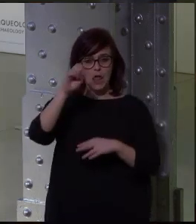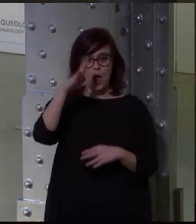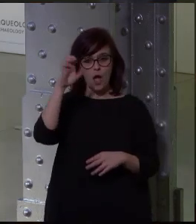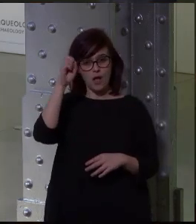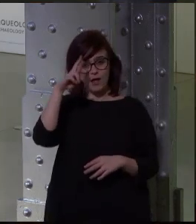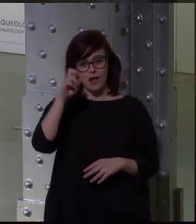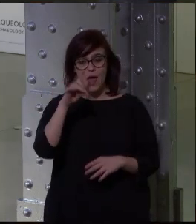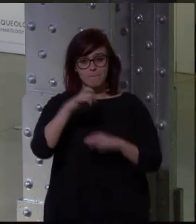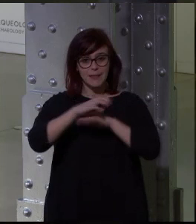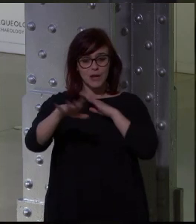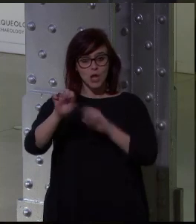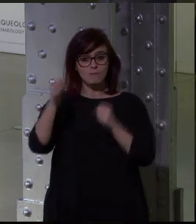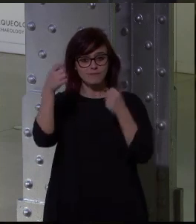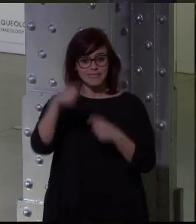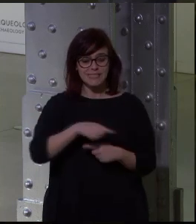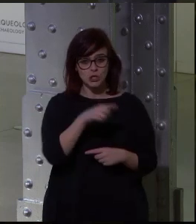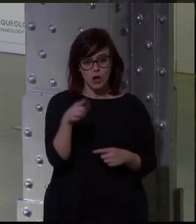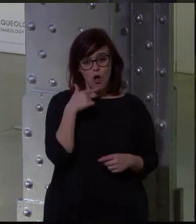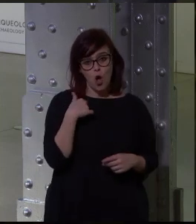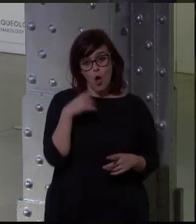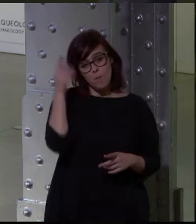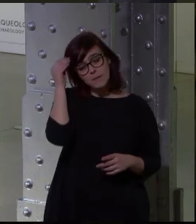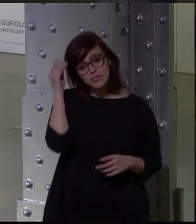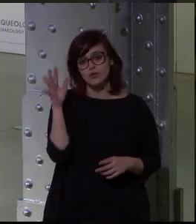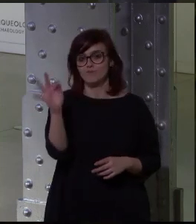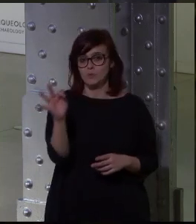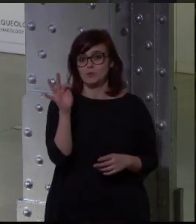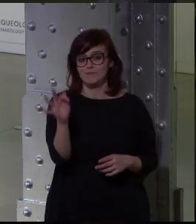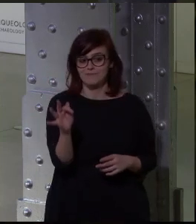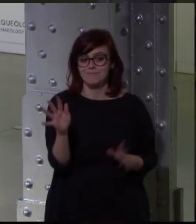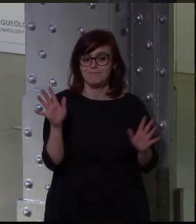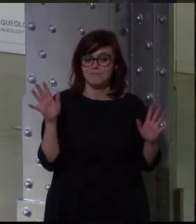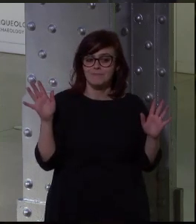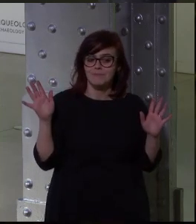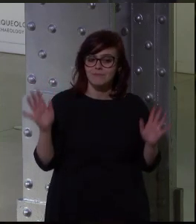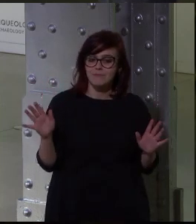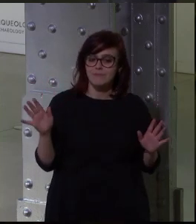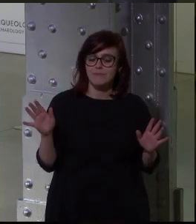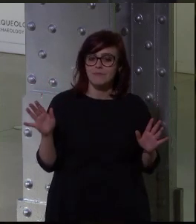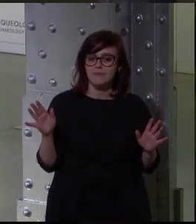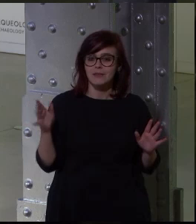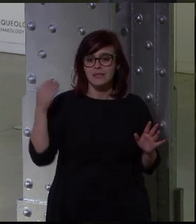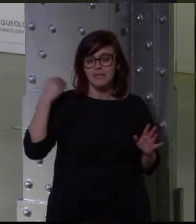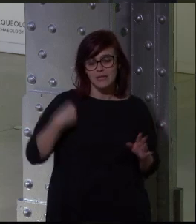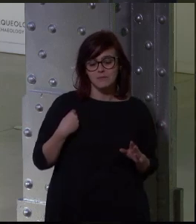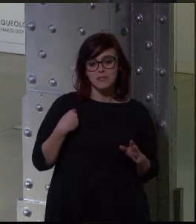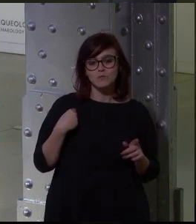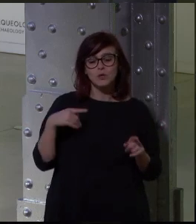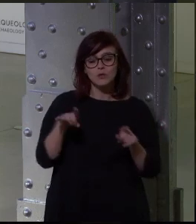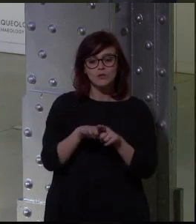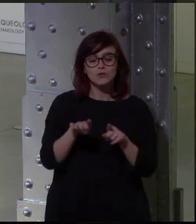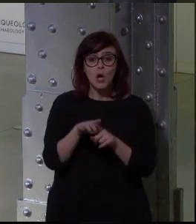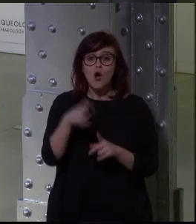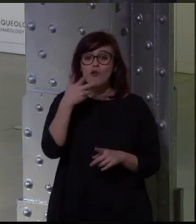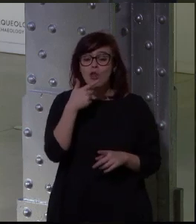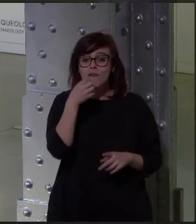Hola, gracias por la pregunta. Bueno, yo soy optimista nato, y bueno, las nacras no todo el